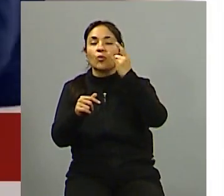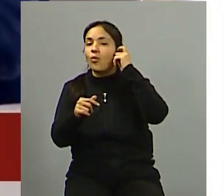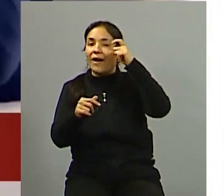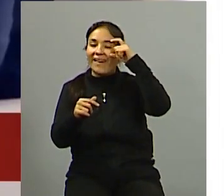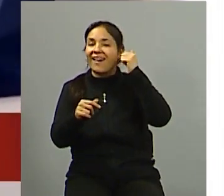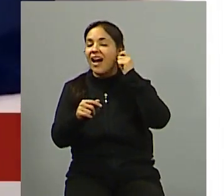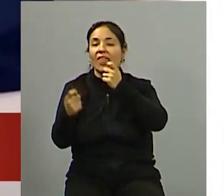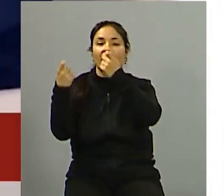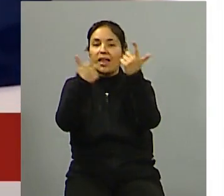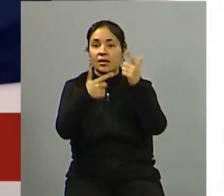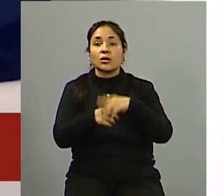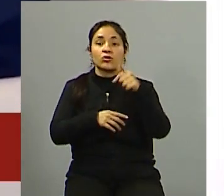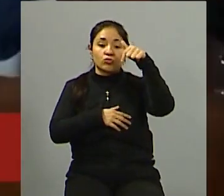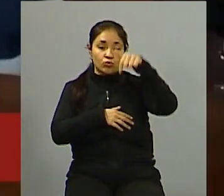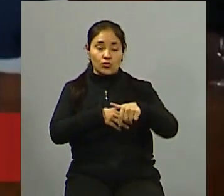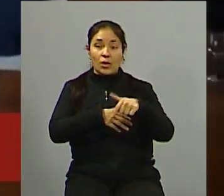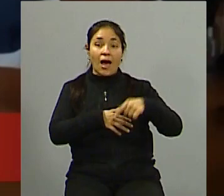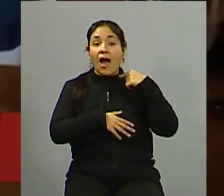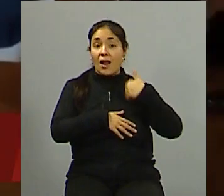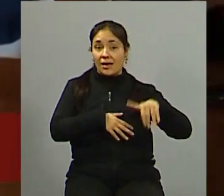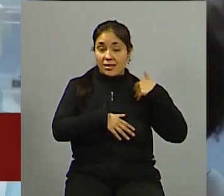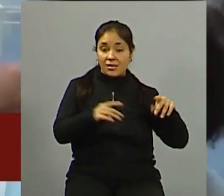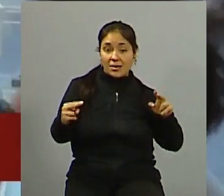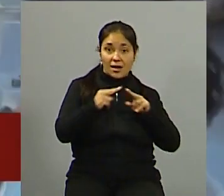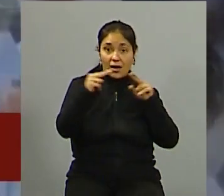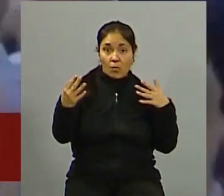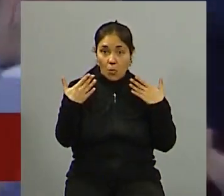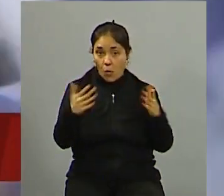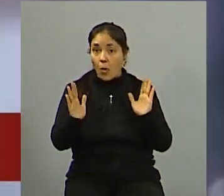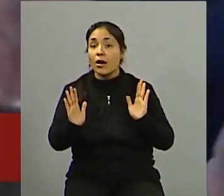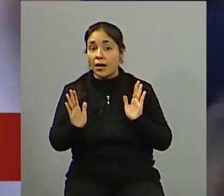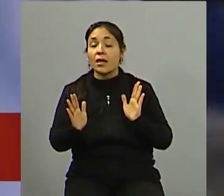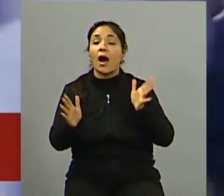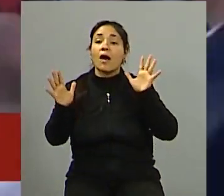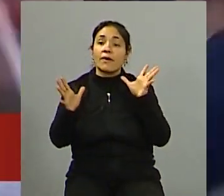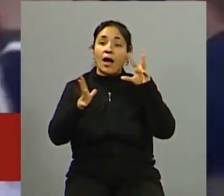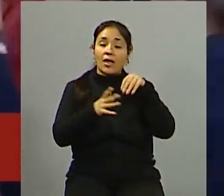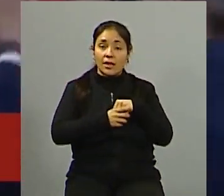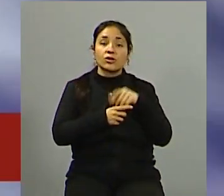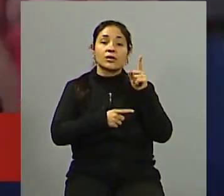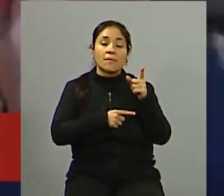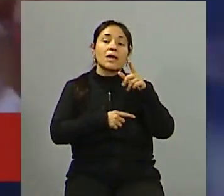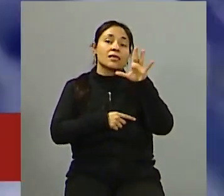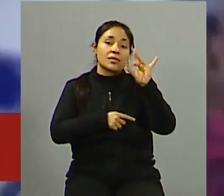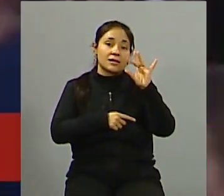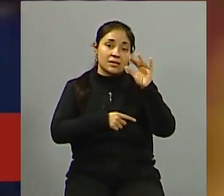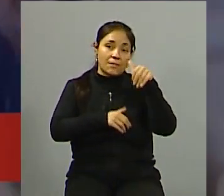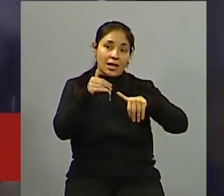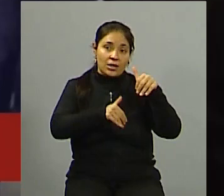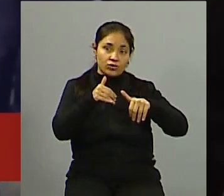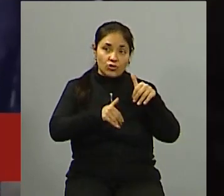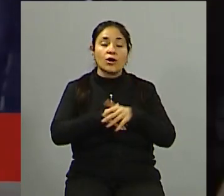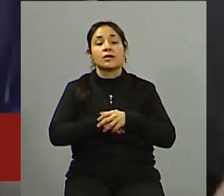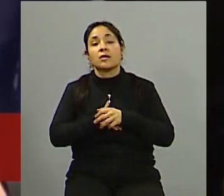de los candidatos es Argentina. Hay que ver cómo se instrumenta, tener en cuenta nuestra burocracia interna, elecciones en diciembre. Sí. Y por otro lado,